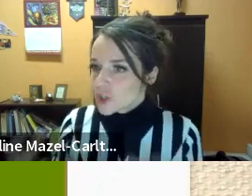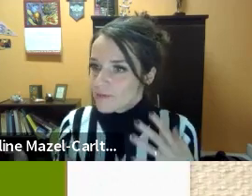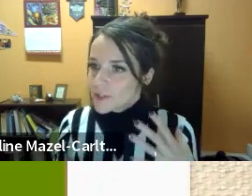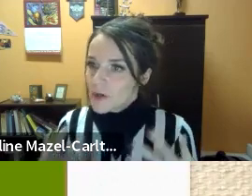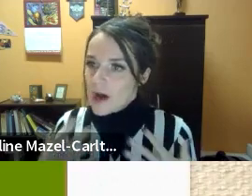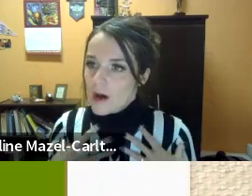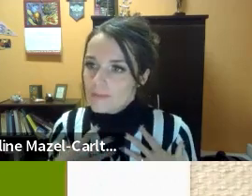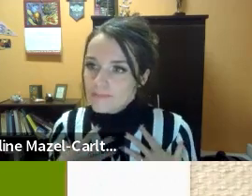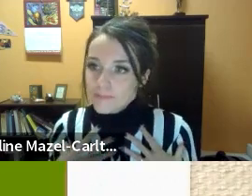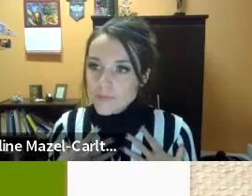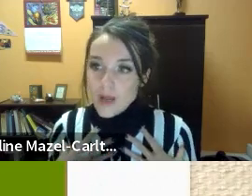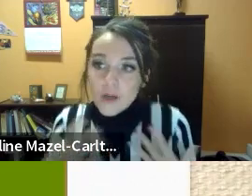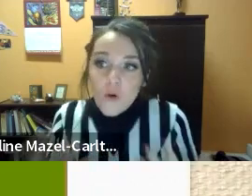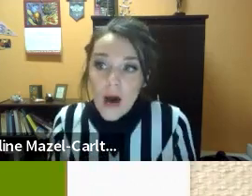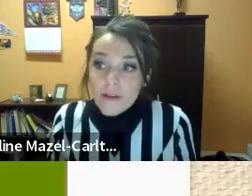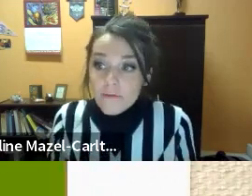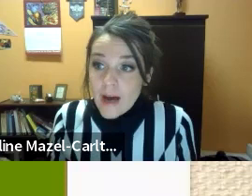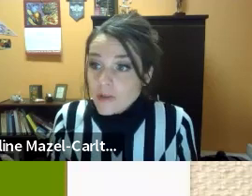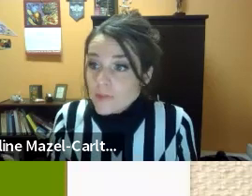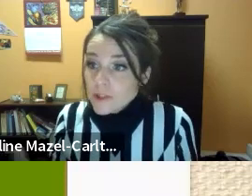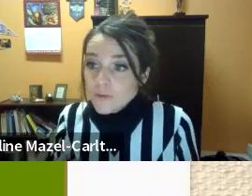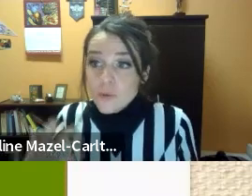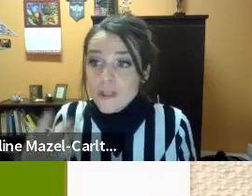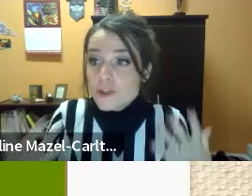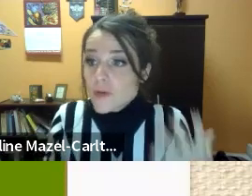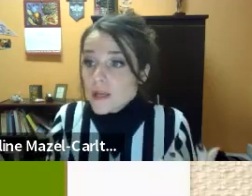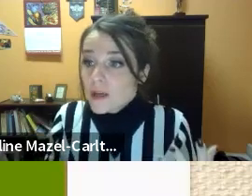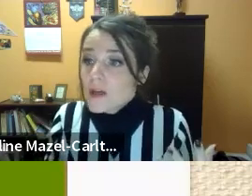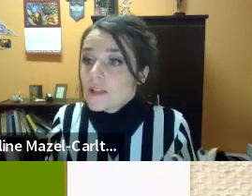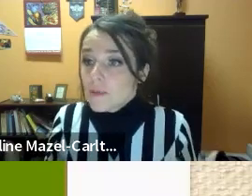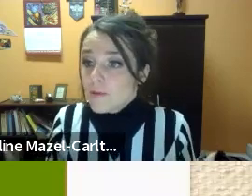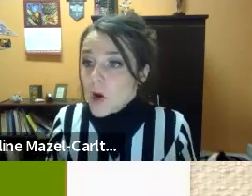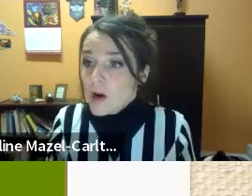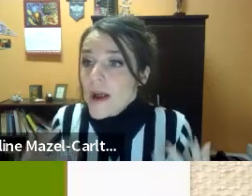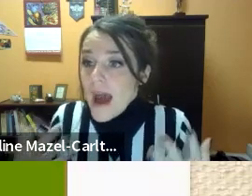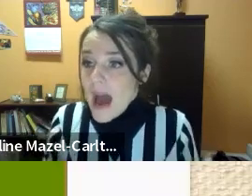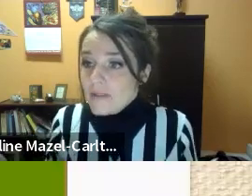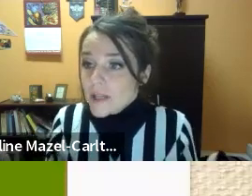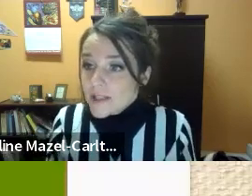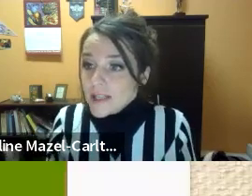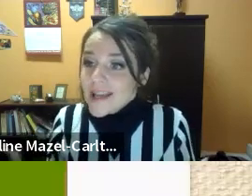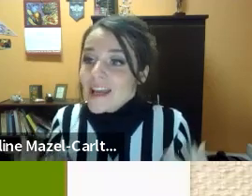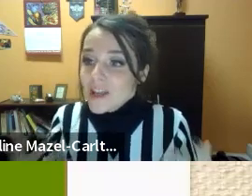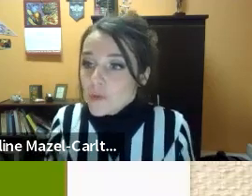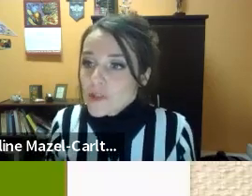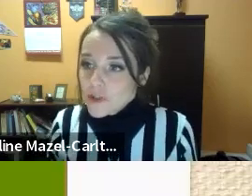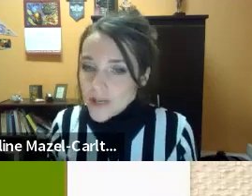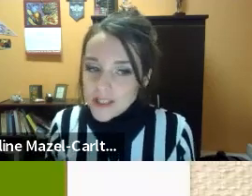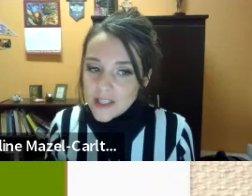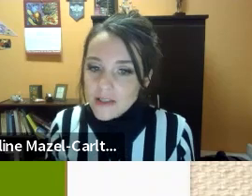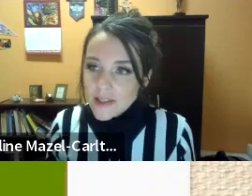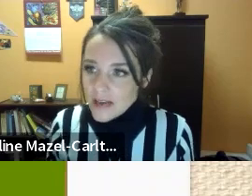aquí, porque muchos de estos cambios y paradigmas, yo sé que lo he encontrado de mucha ayuda